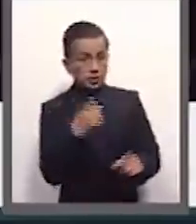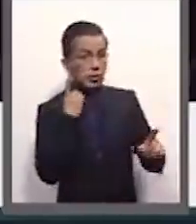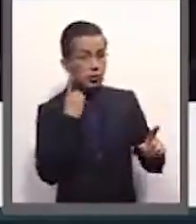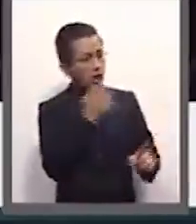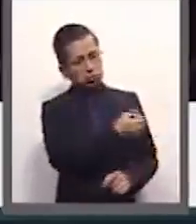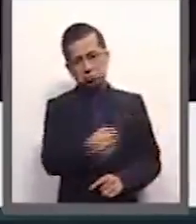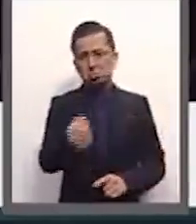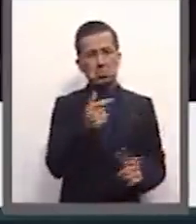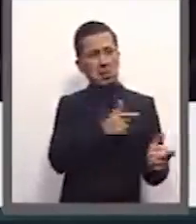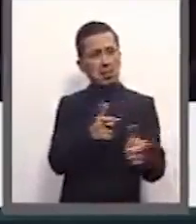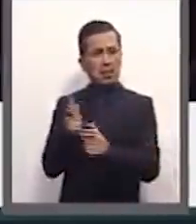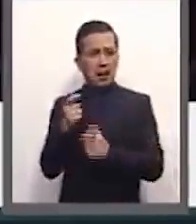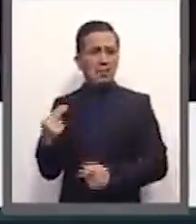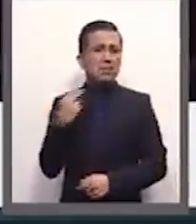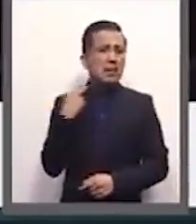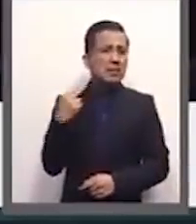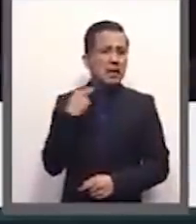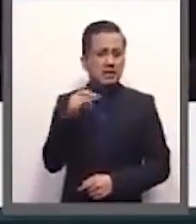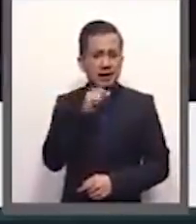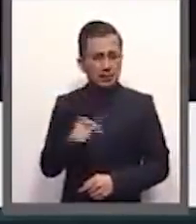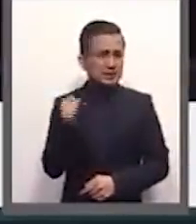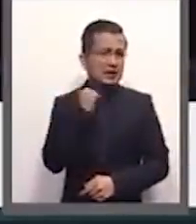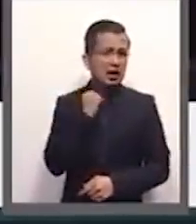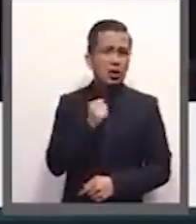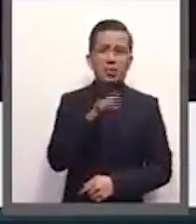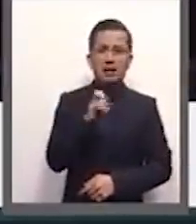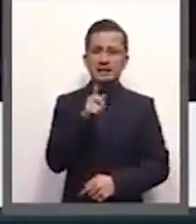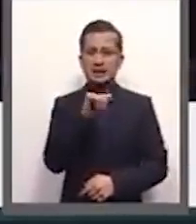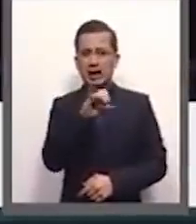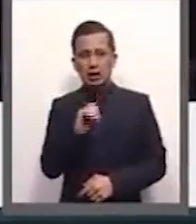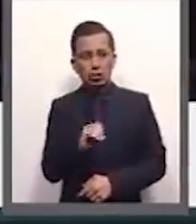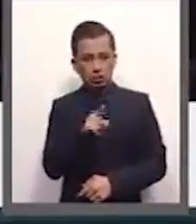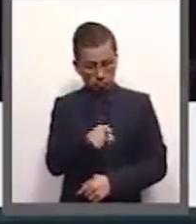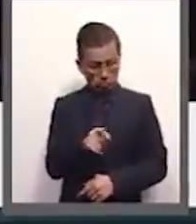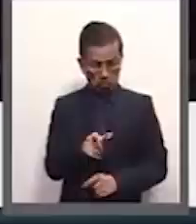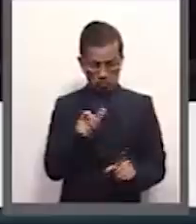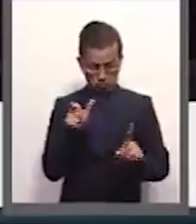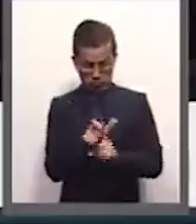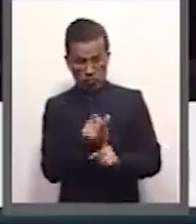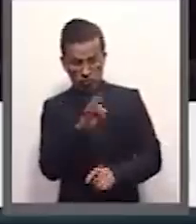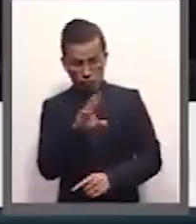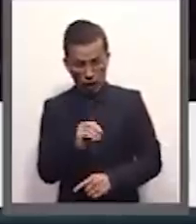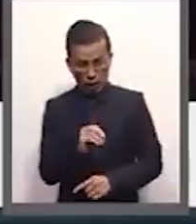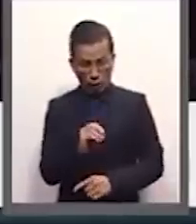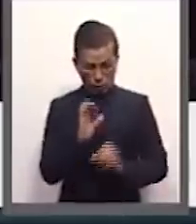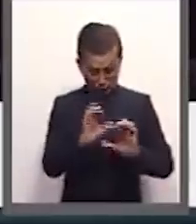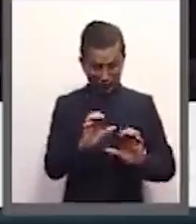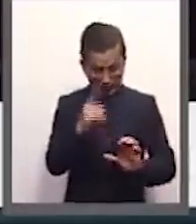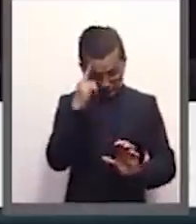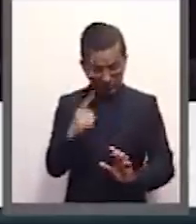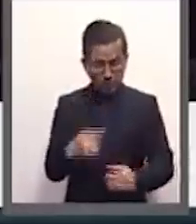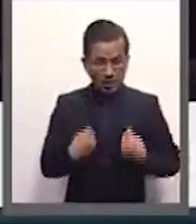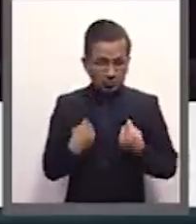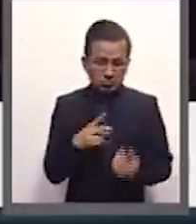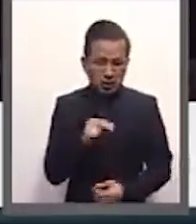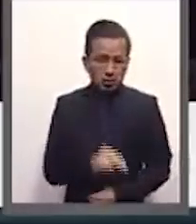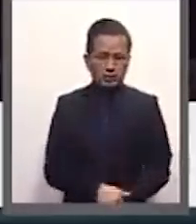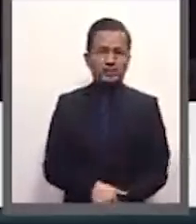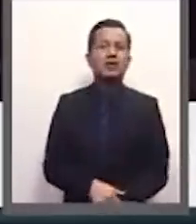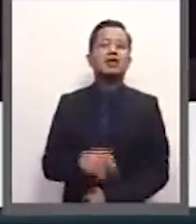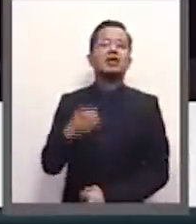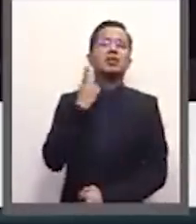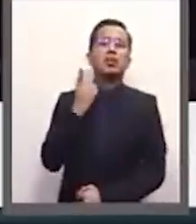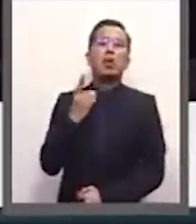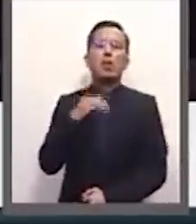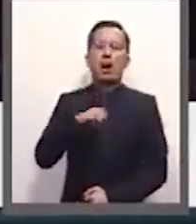y al senador Belisario Domínguez y el fuero no le sirvió de nada porque el fuero no cuida el cuero. Y el diputado Carlos